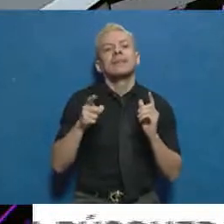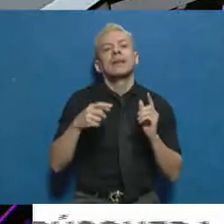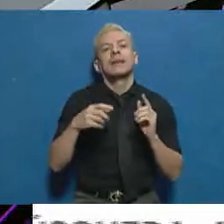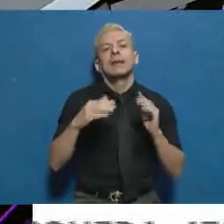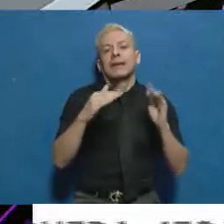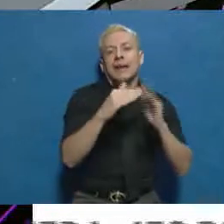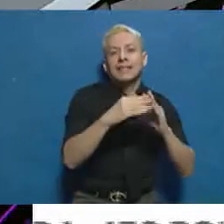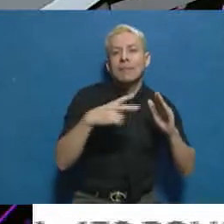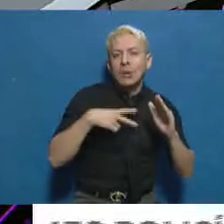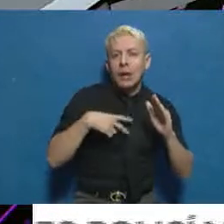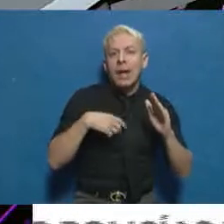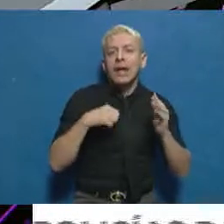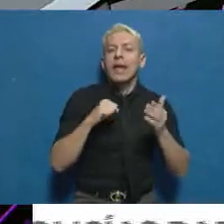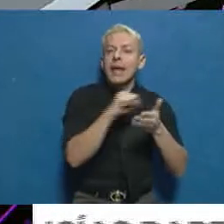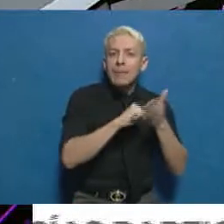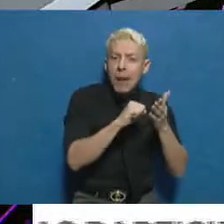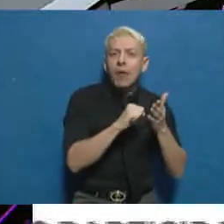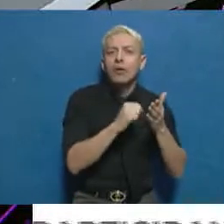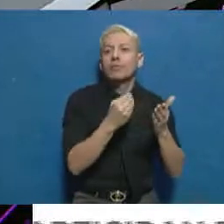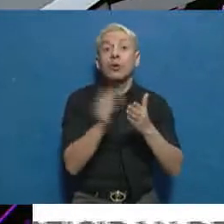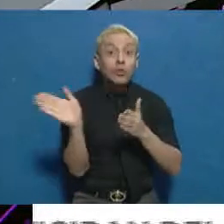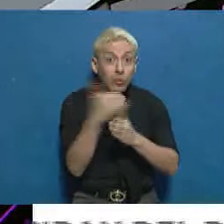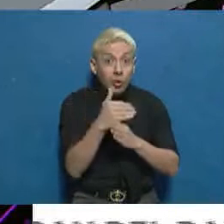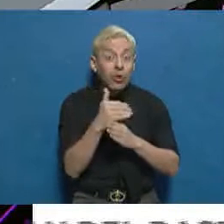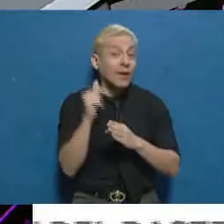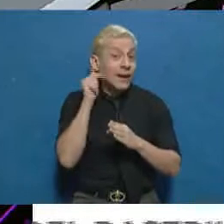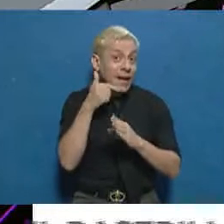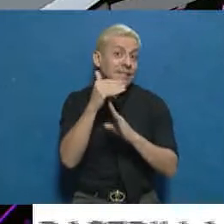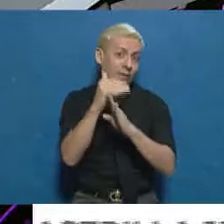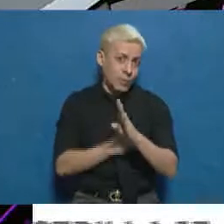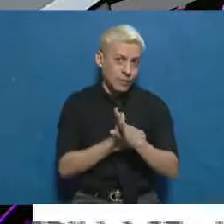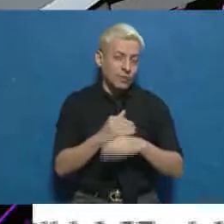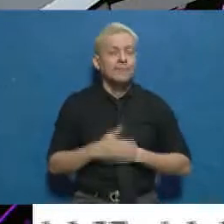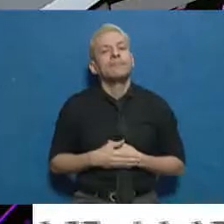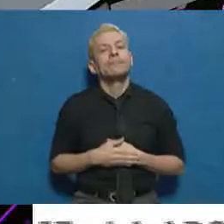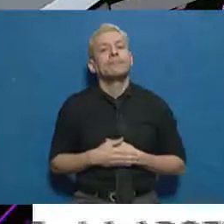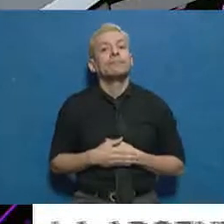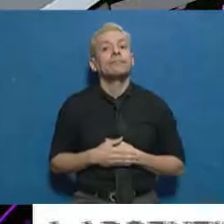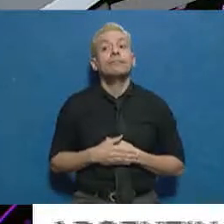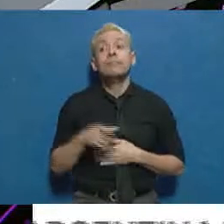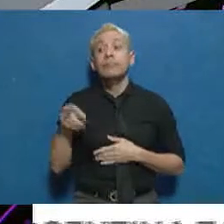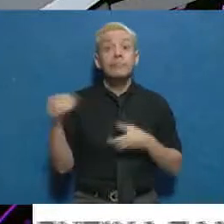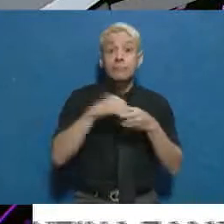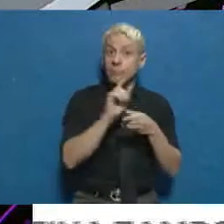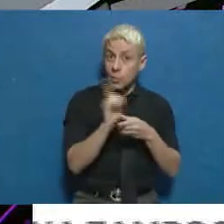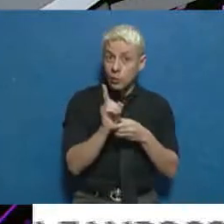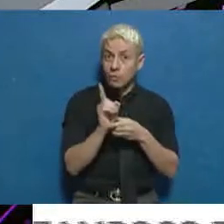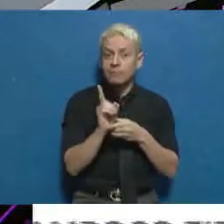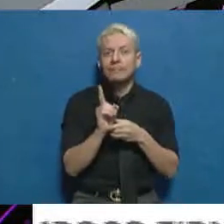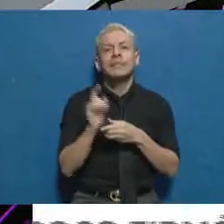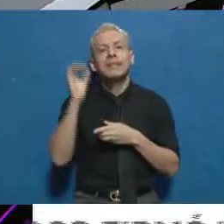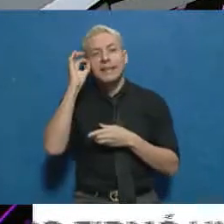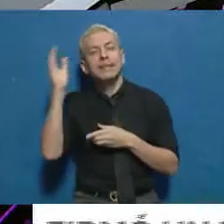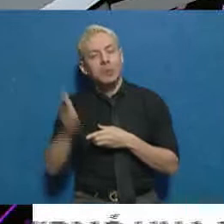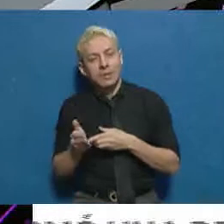un 50% de descuento en su tarifa de gas domiciliario por red. Los que no estemos alcanzados en este universo tendremos un